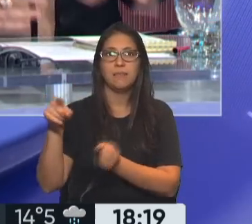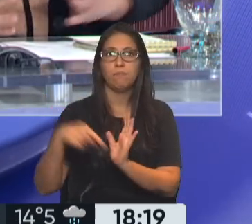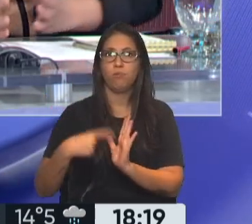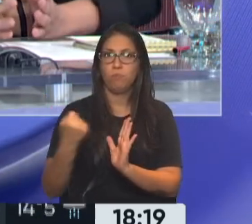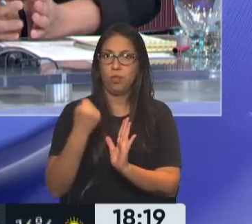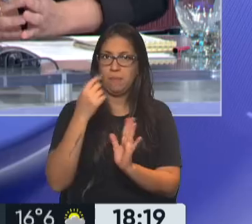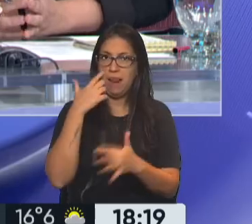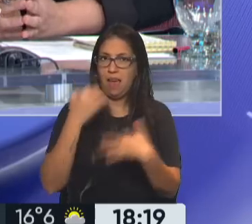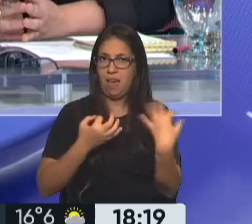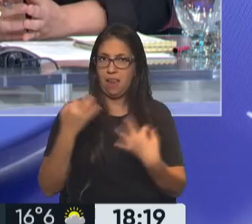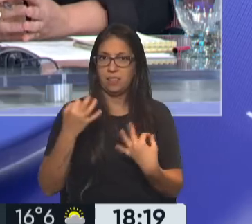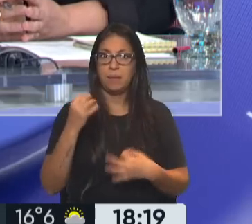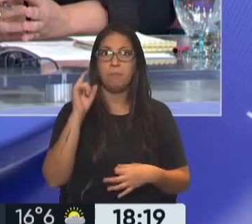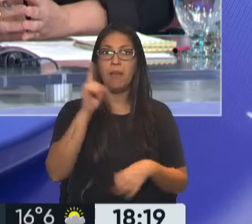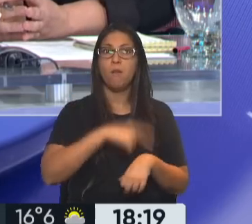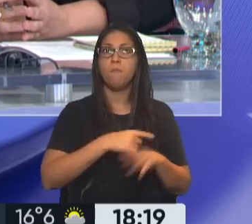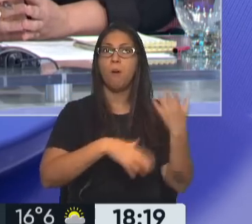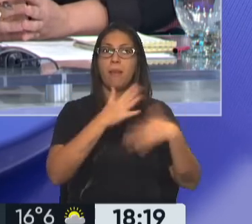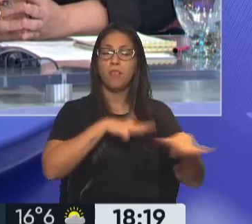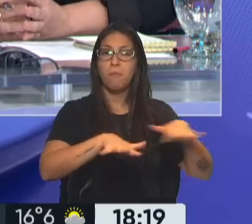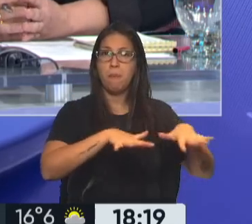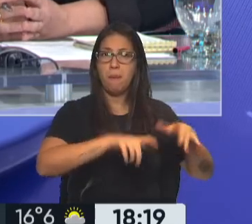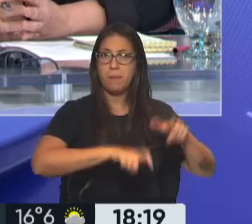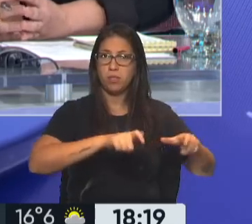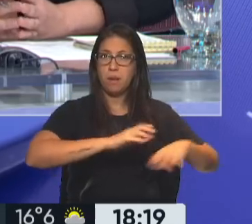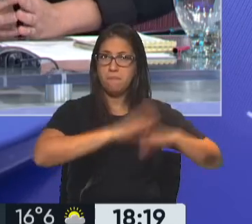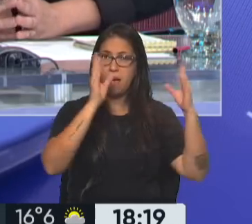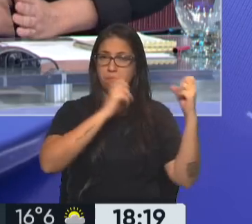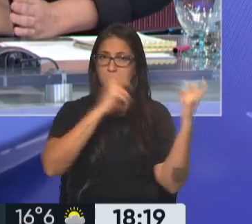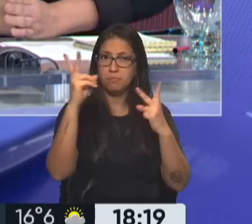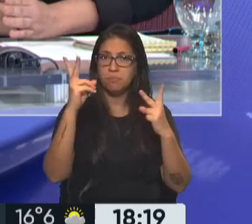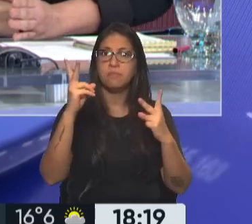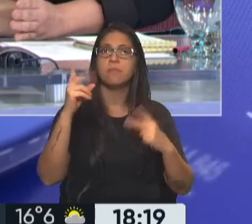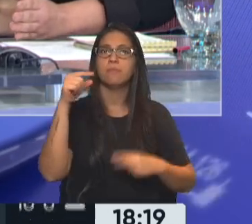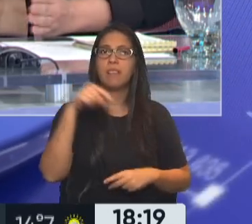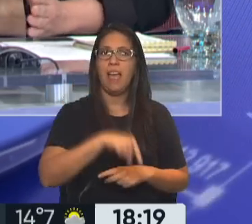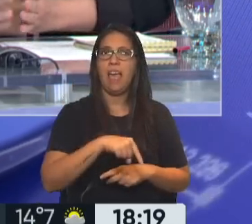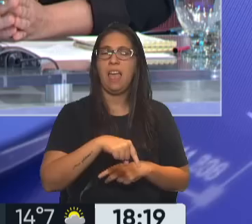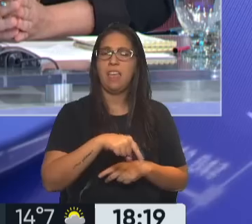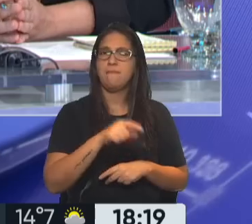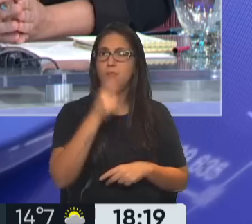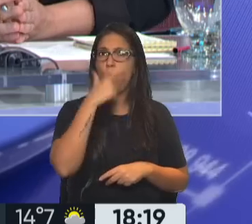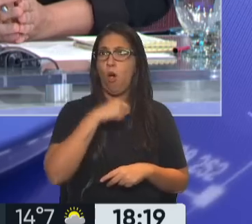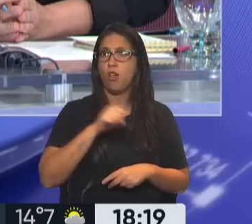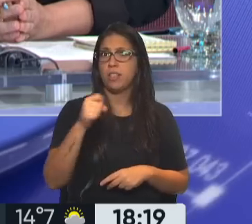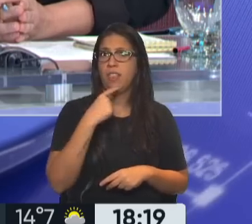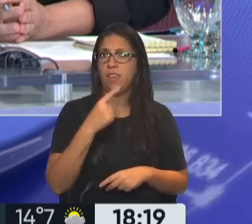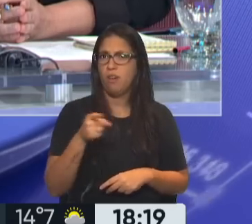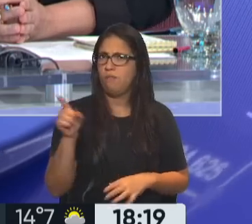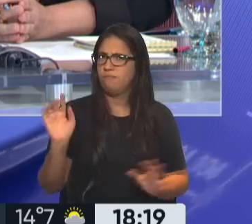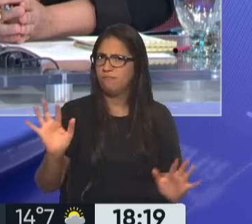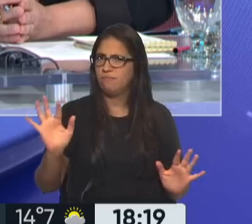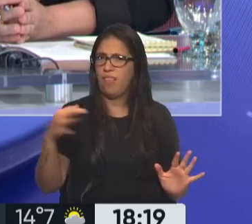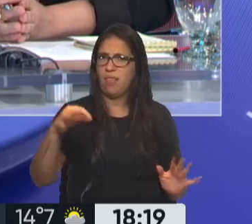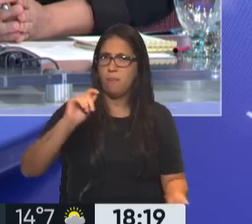Chile, pero que sí tuvo ese momento en el estallido social en el cual había sido muy cuestionado, y el propio Boric era quien decía, tenemos que llevar adelante